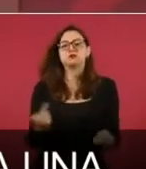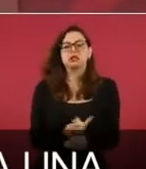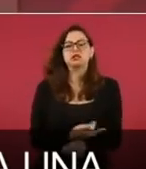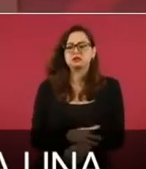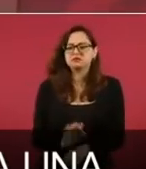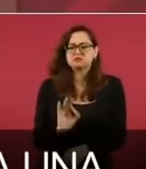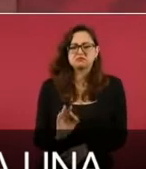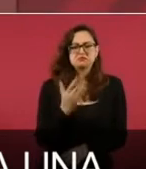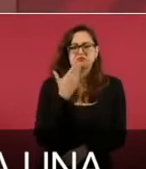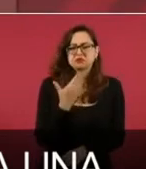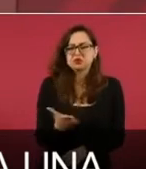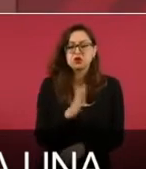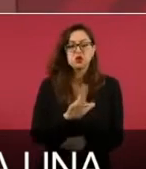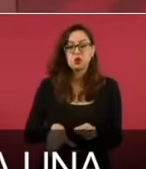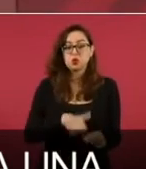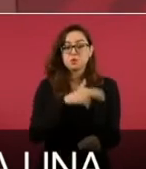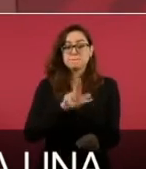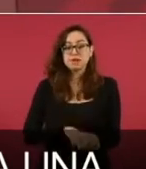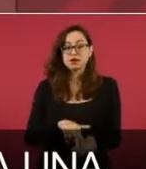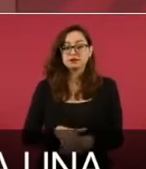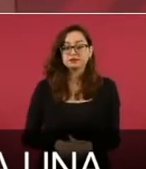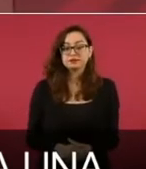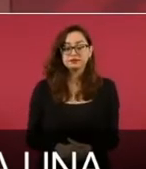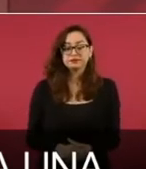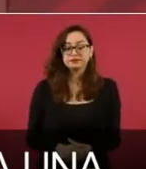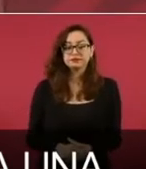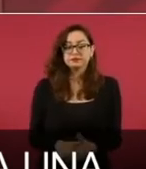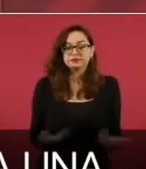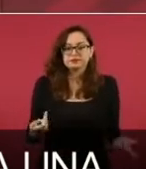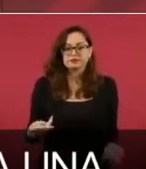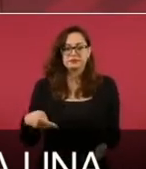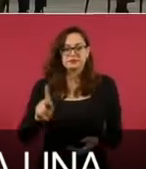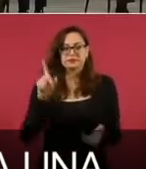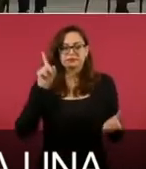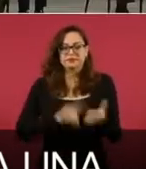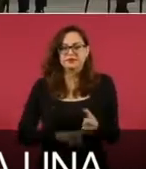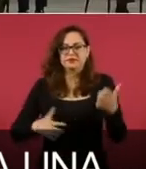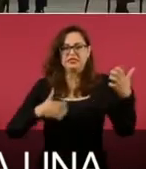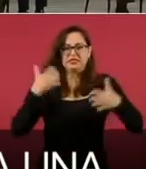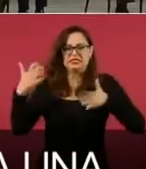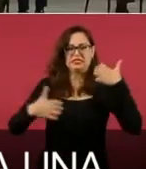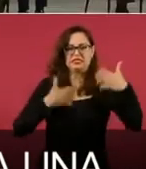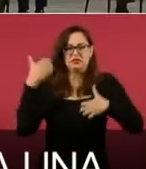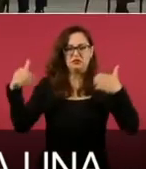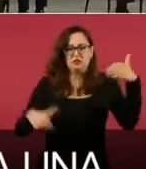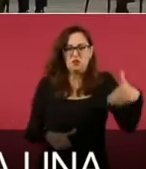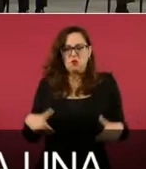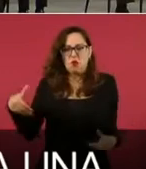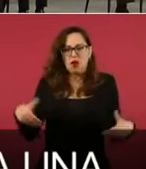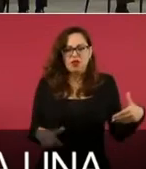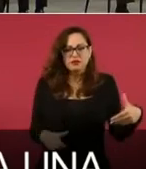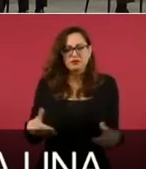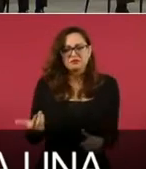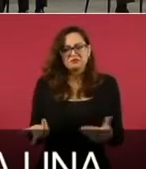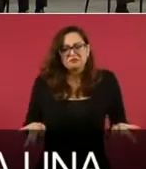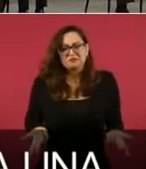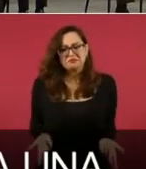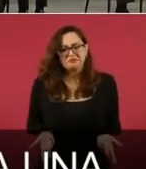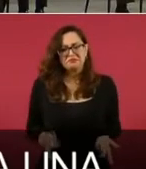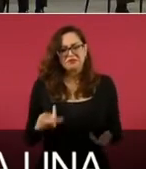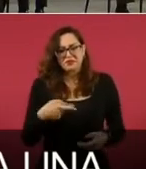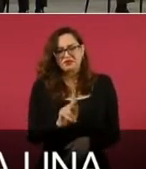movimiento que va a partir del Ángel de la Independencia al Zócalo. Aseguró que encabezará la